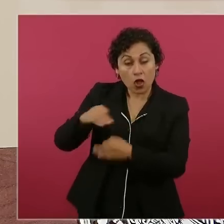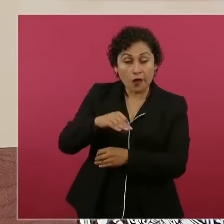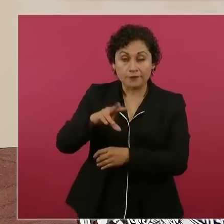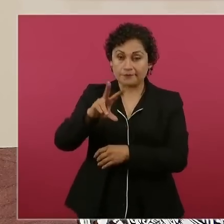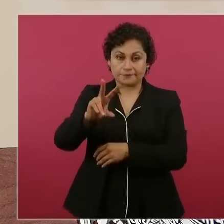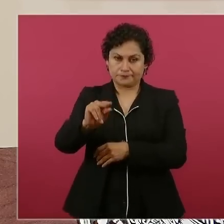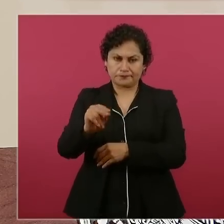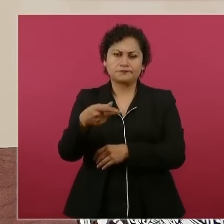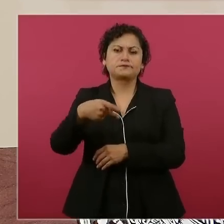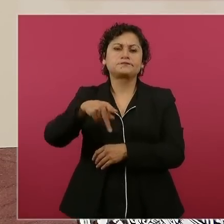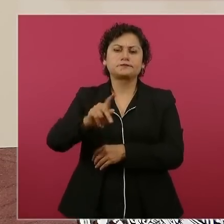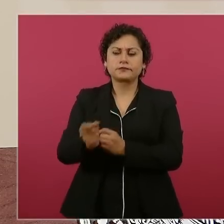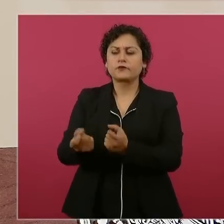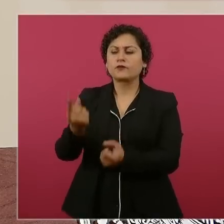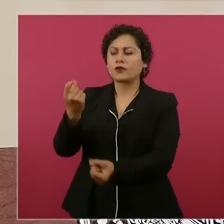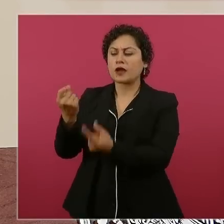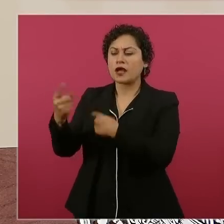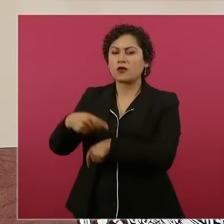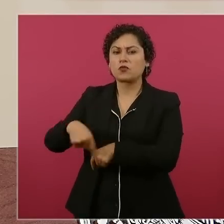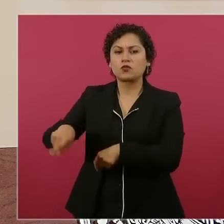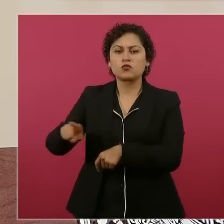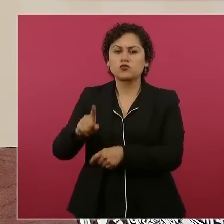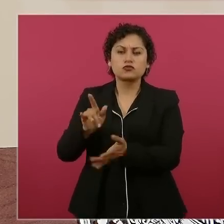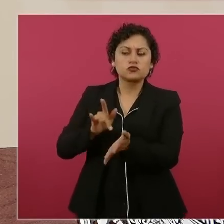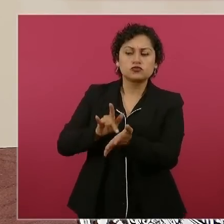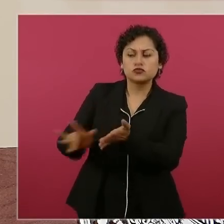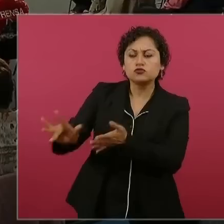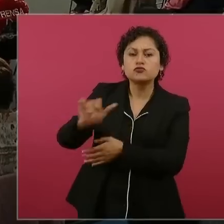es gente con más ingresos,